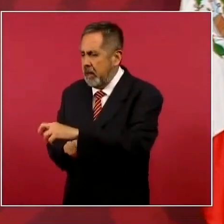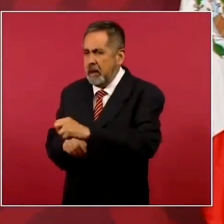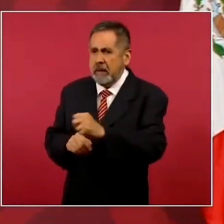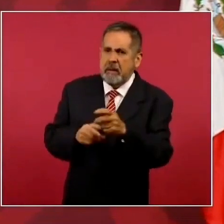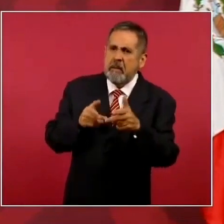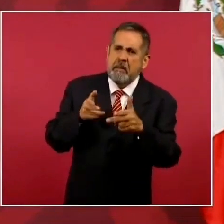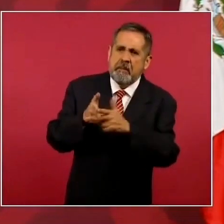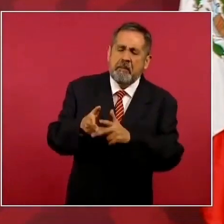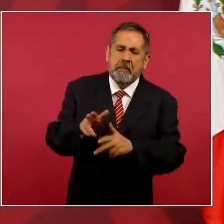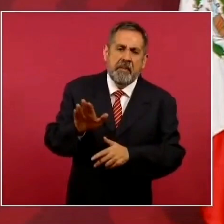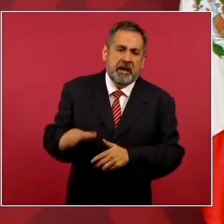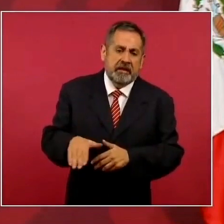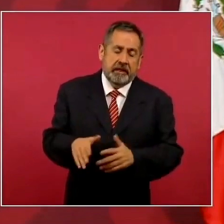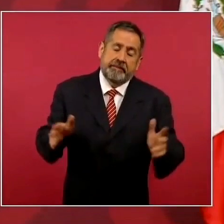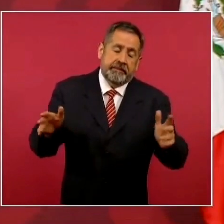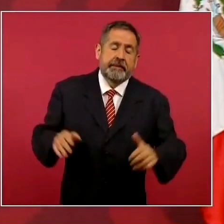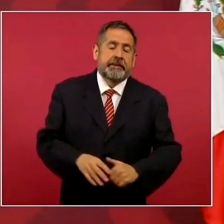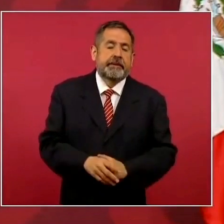sacrificaron.